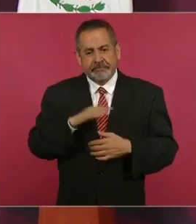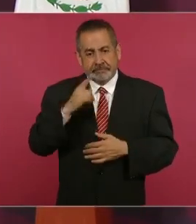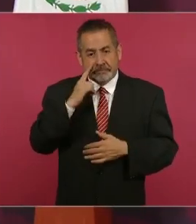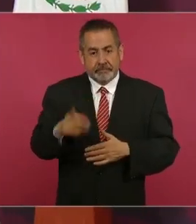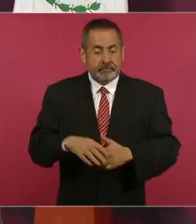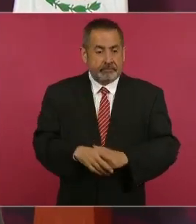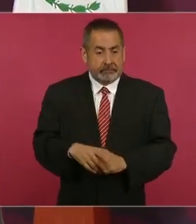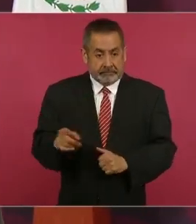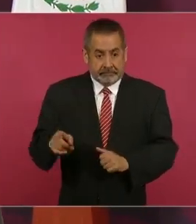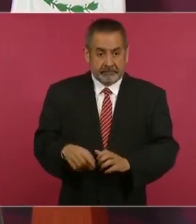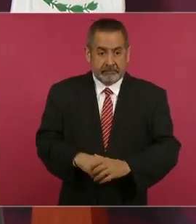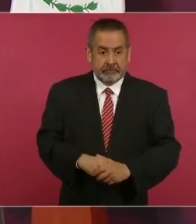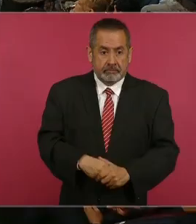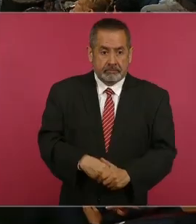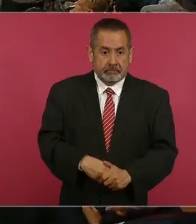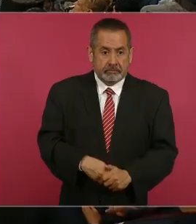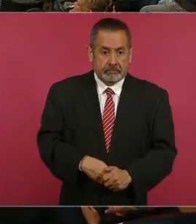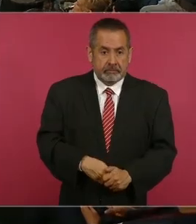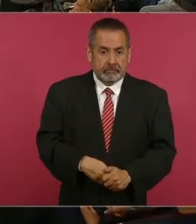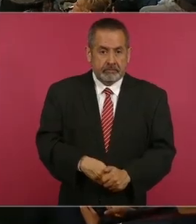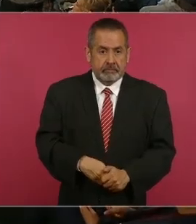esa es la niña,